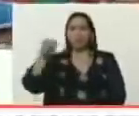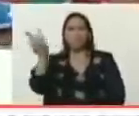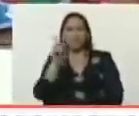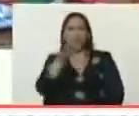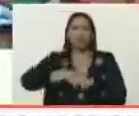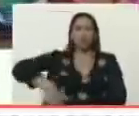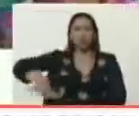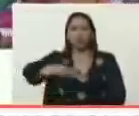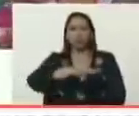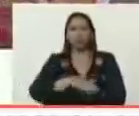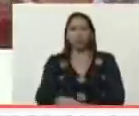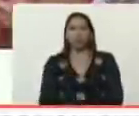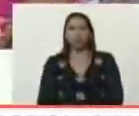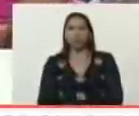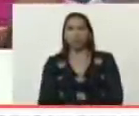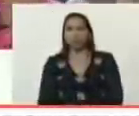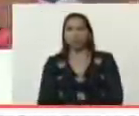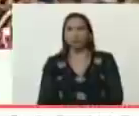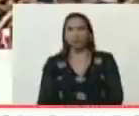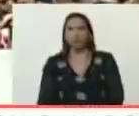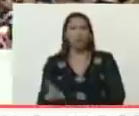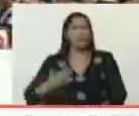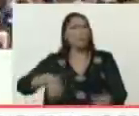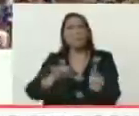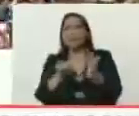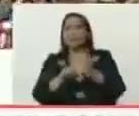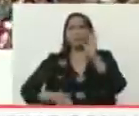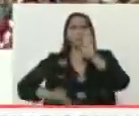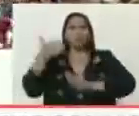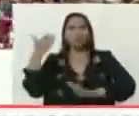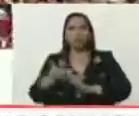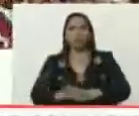¿Venezuela dice? ¿Para dónde nos vamos?